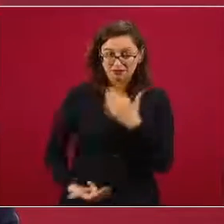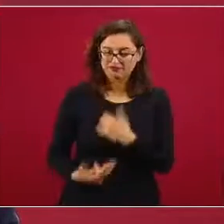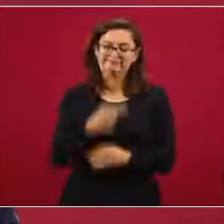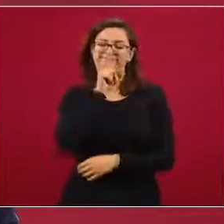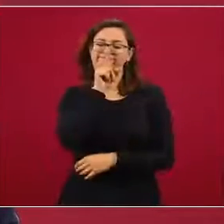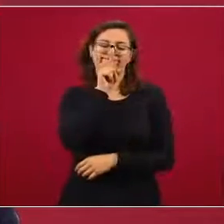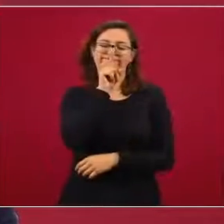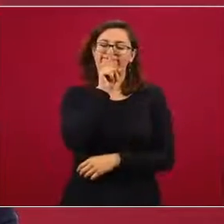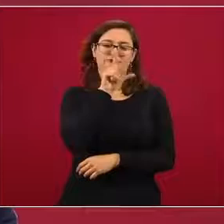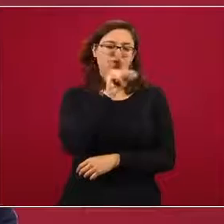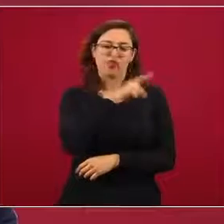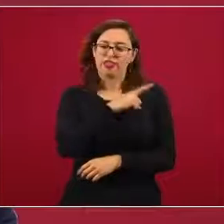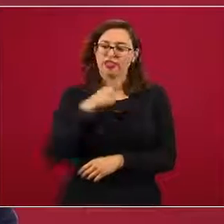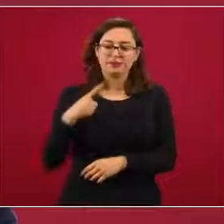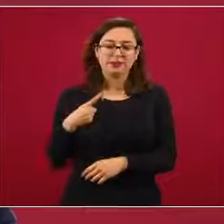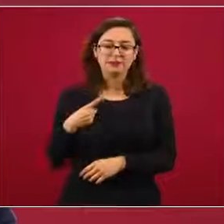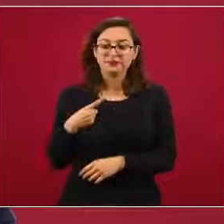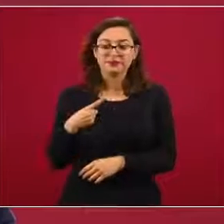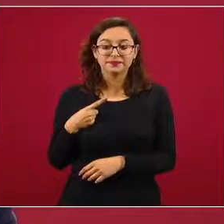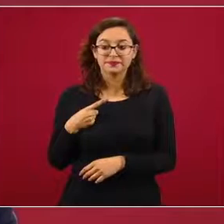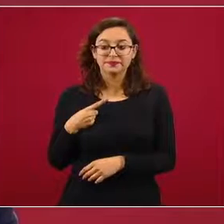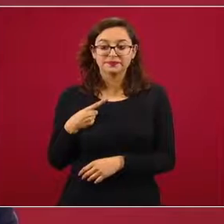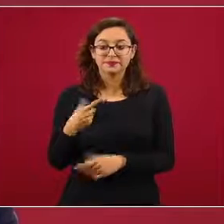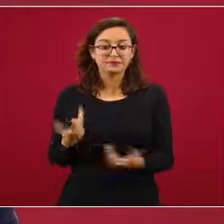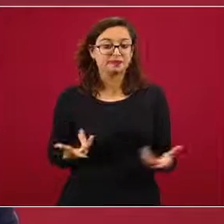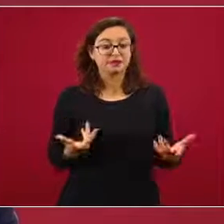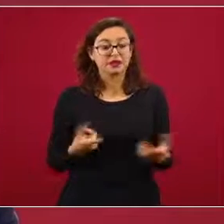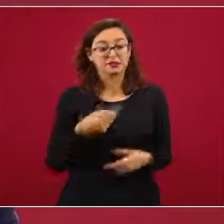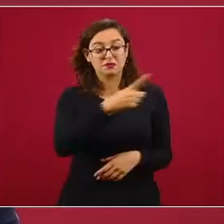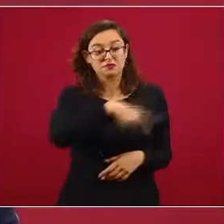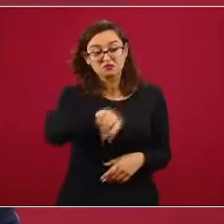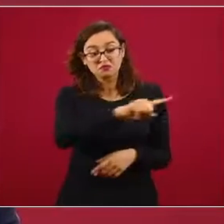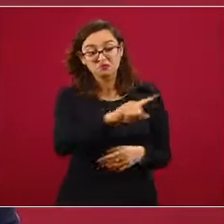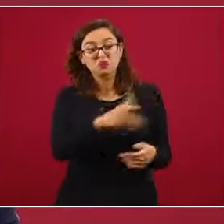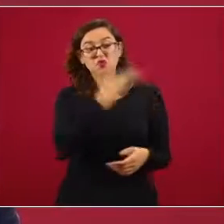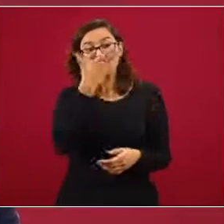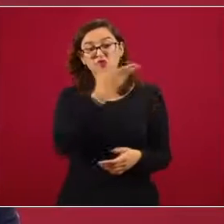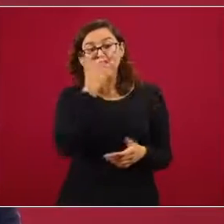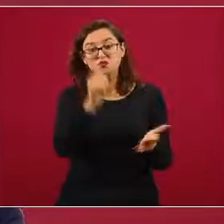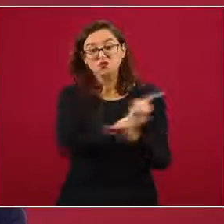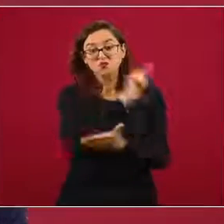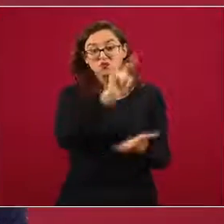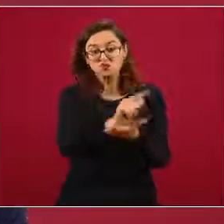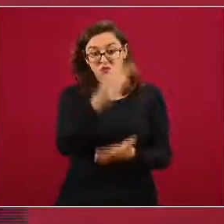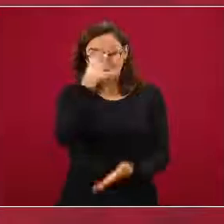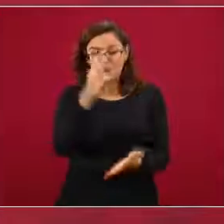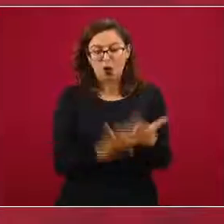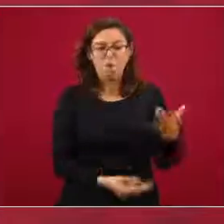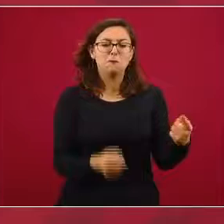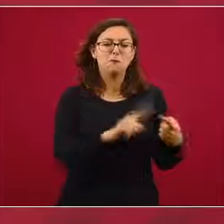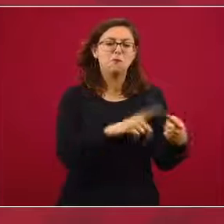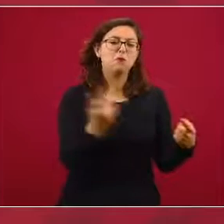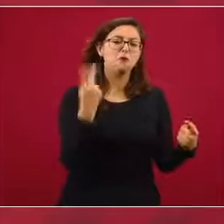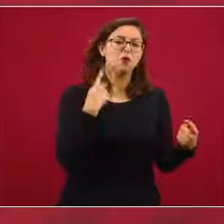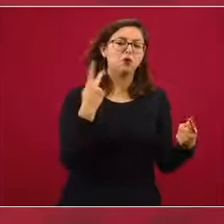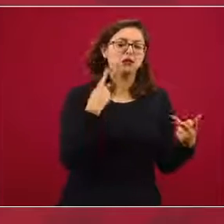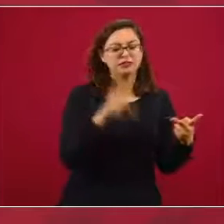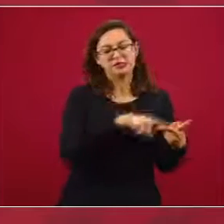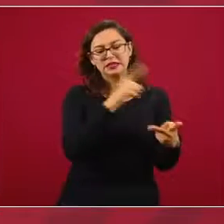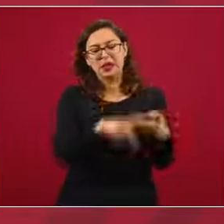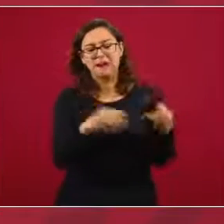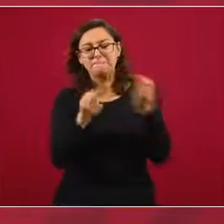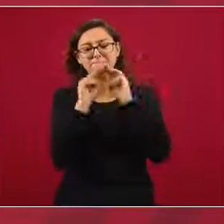que el gobierno no esté en manos de delincuentes, ni de cuello blanco, ni de la llamada